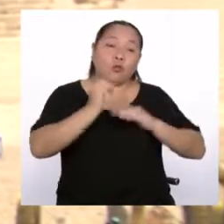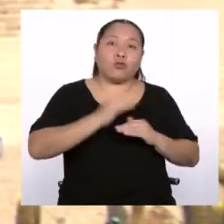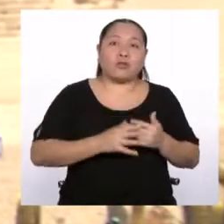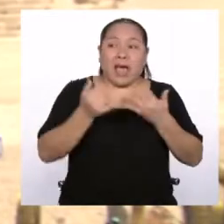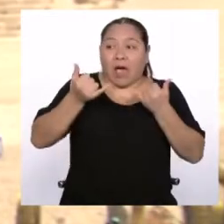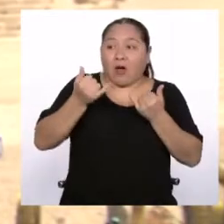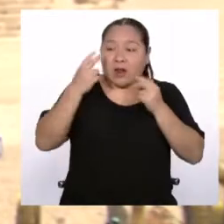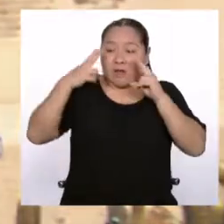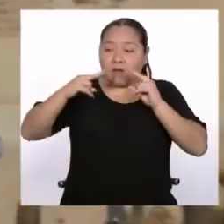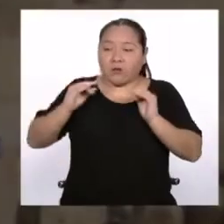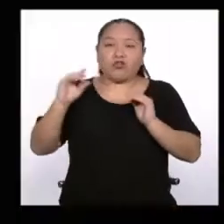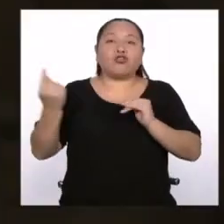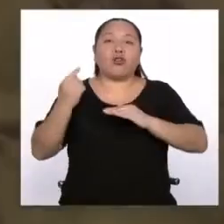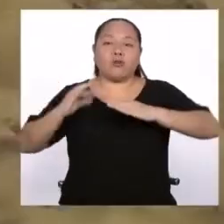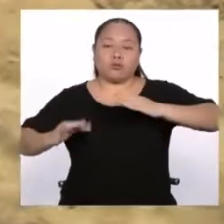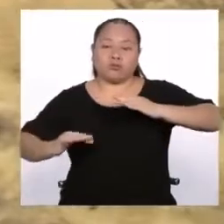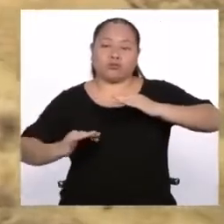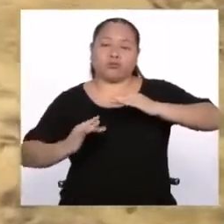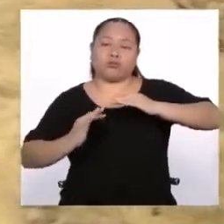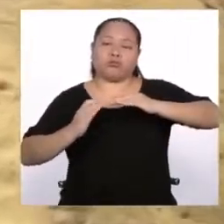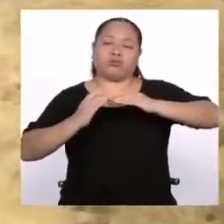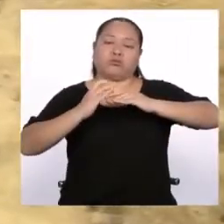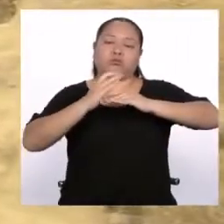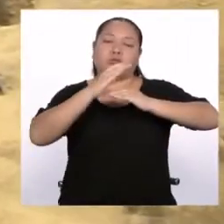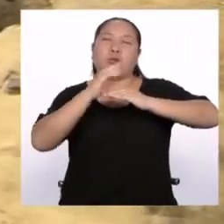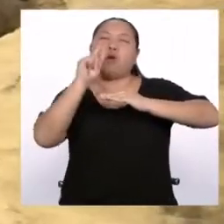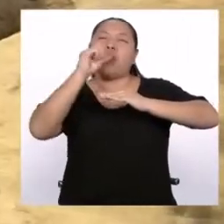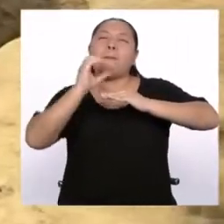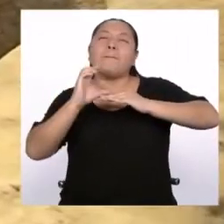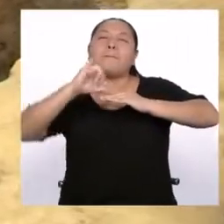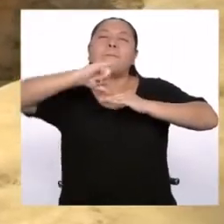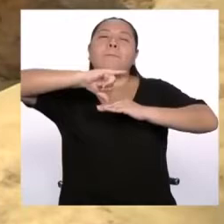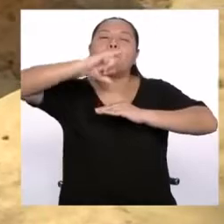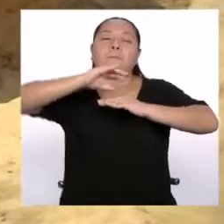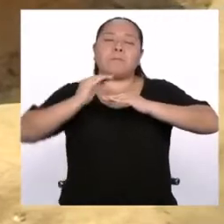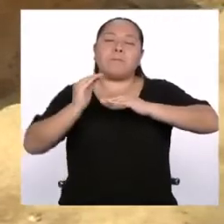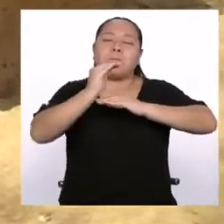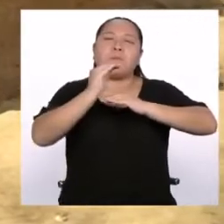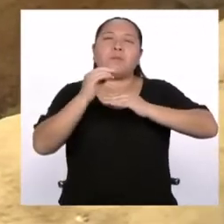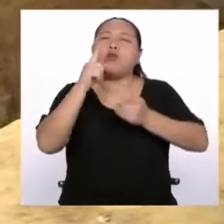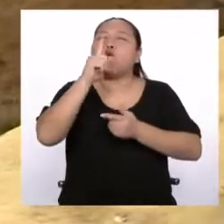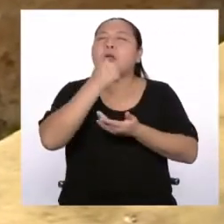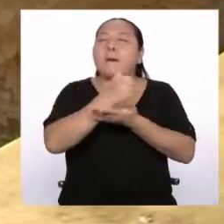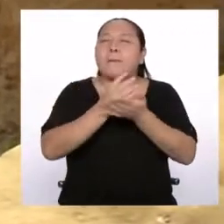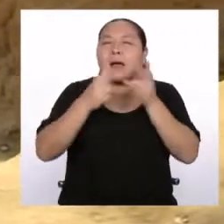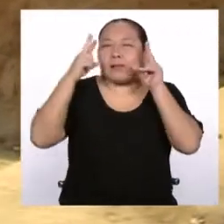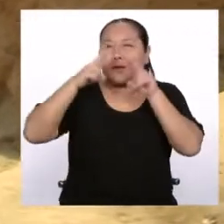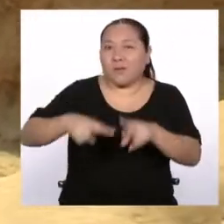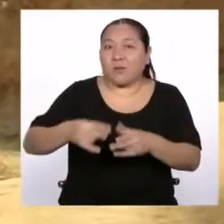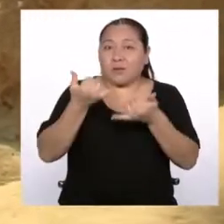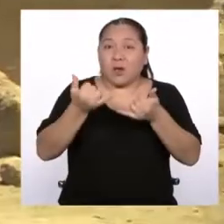la punta del iceberg, como se dice, de lo que fue la ciudad de Maranga.